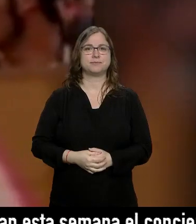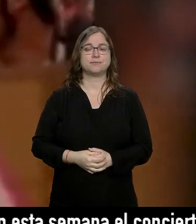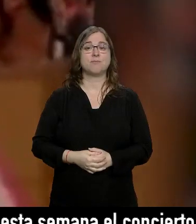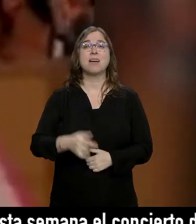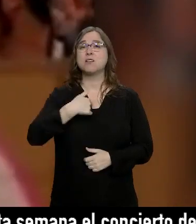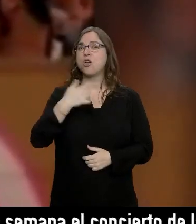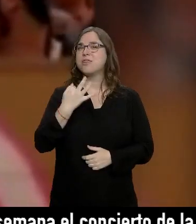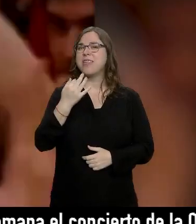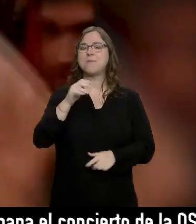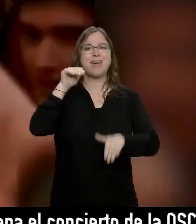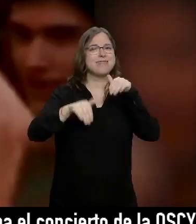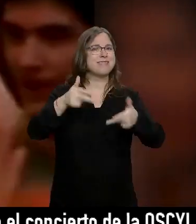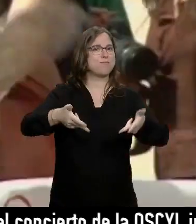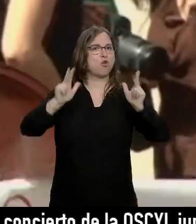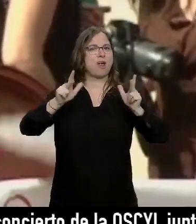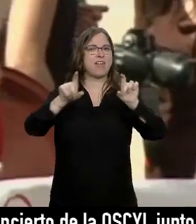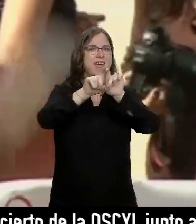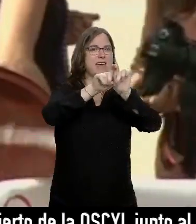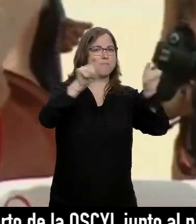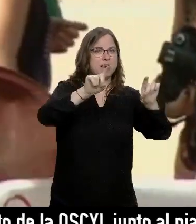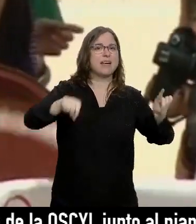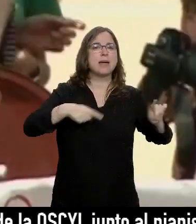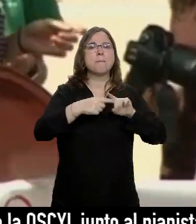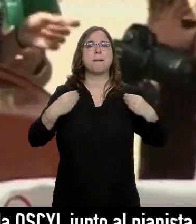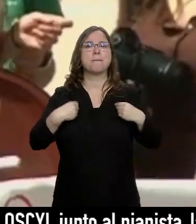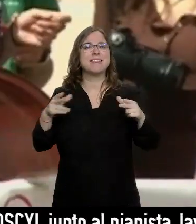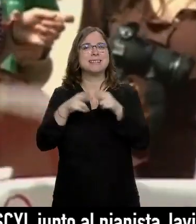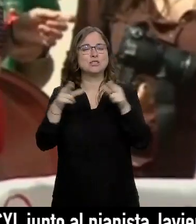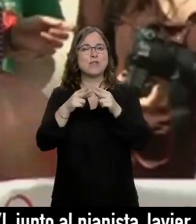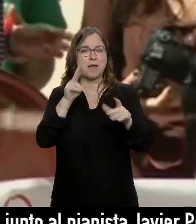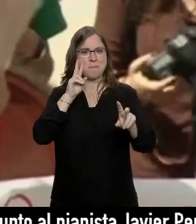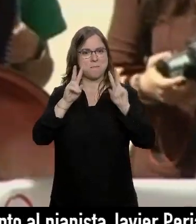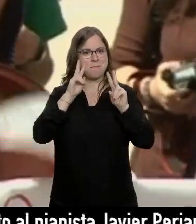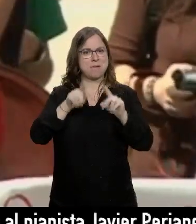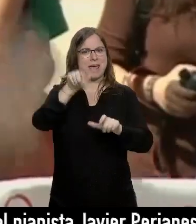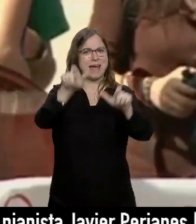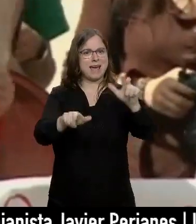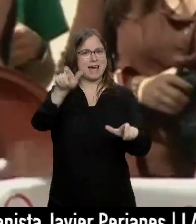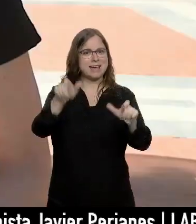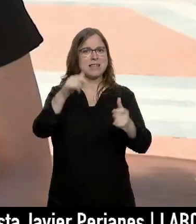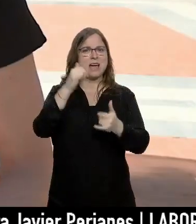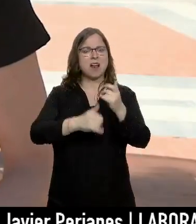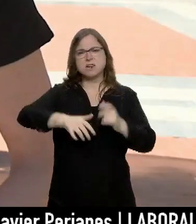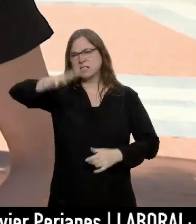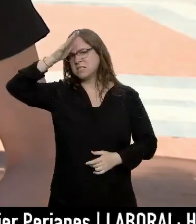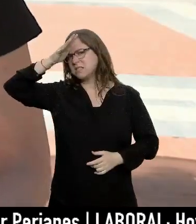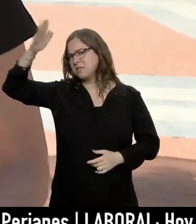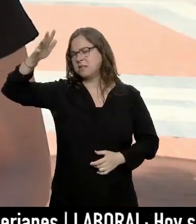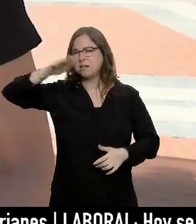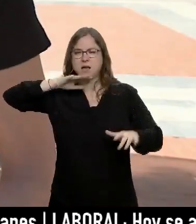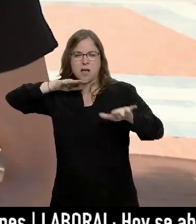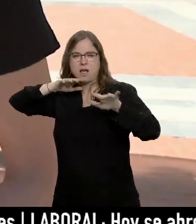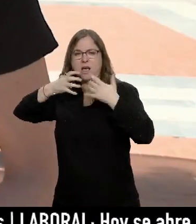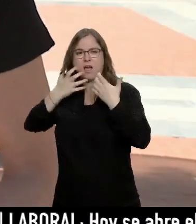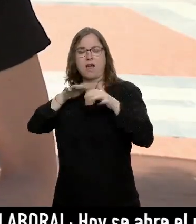Tenemos que tomar la democracia tanto en empresas como en la vida social. El ver que la gente de repente se había hartado y había salido a la